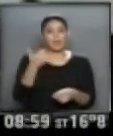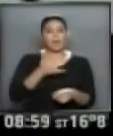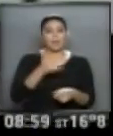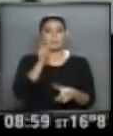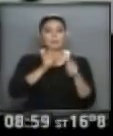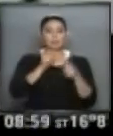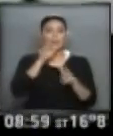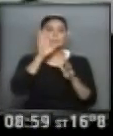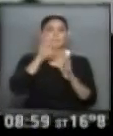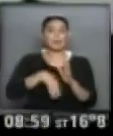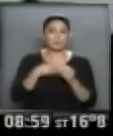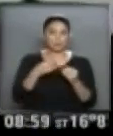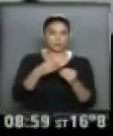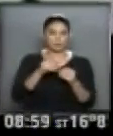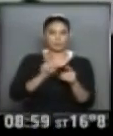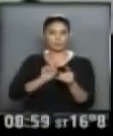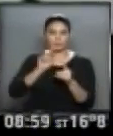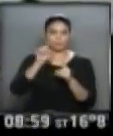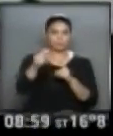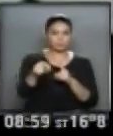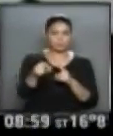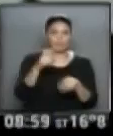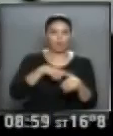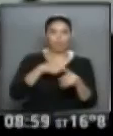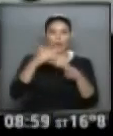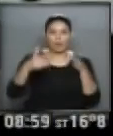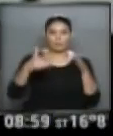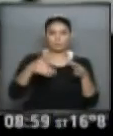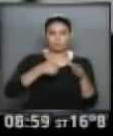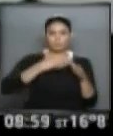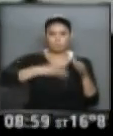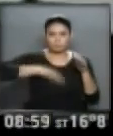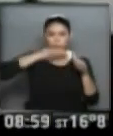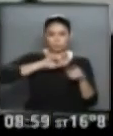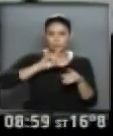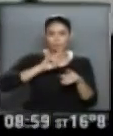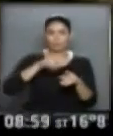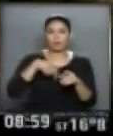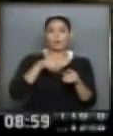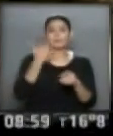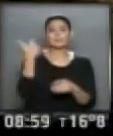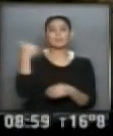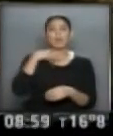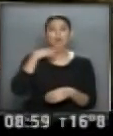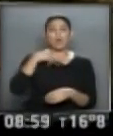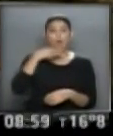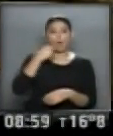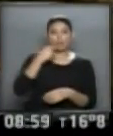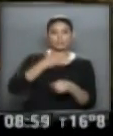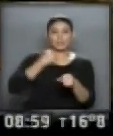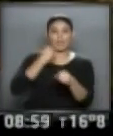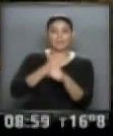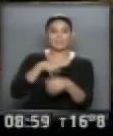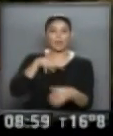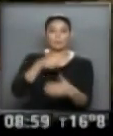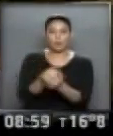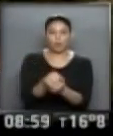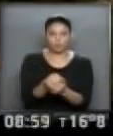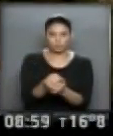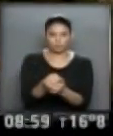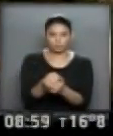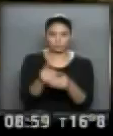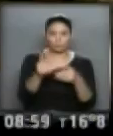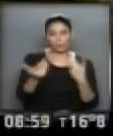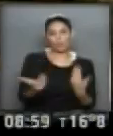de pasajeros porque iba en sentido contrario al horario pico, es decir, que el tren había partido de 11 hacia Morón. De todas